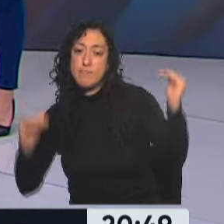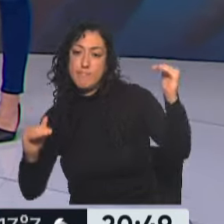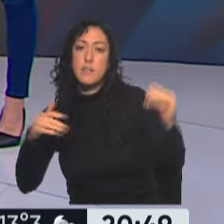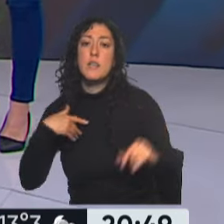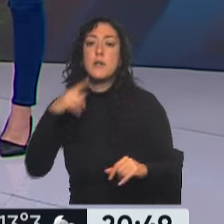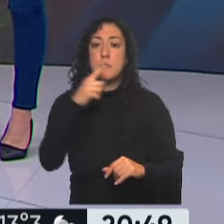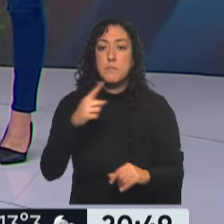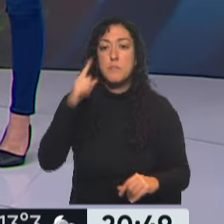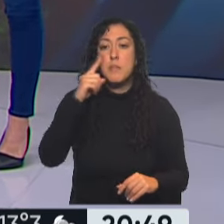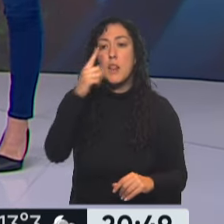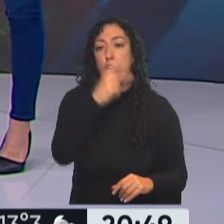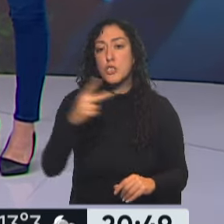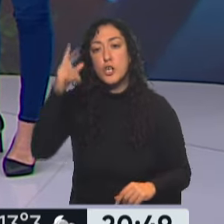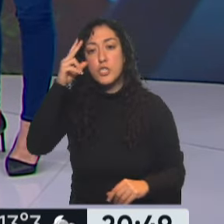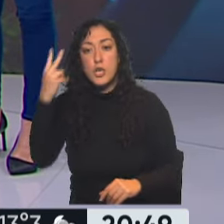así cerró en